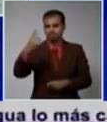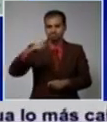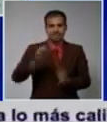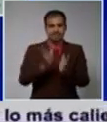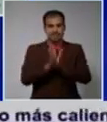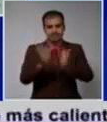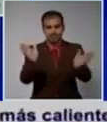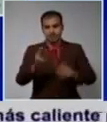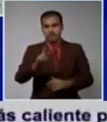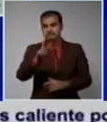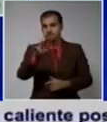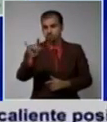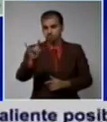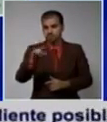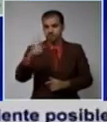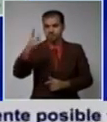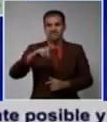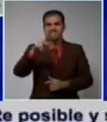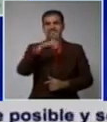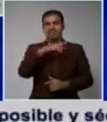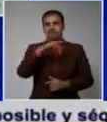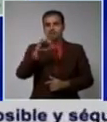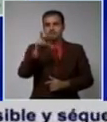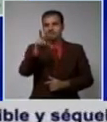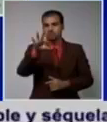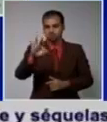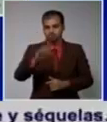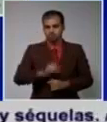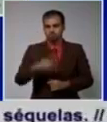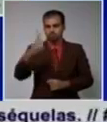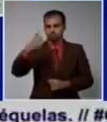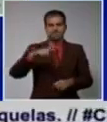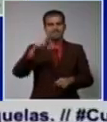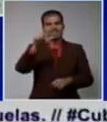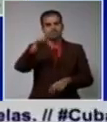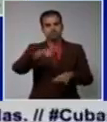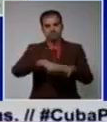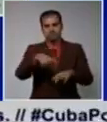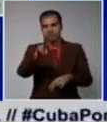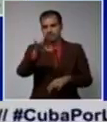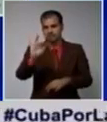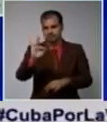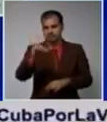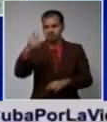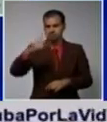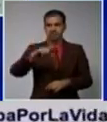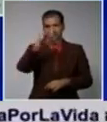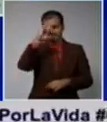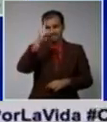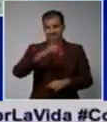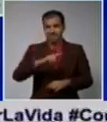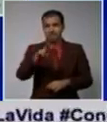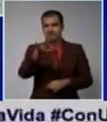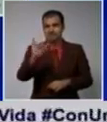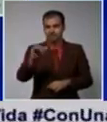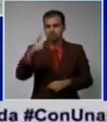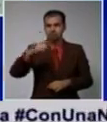Padrón 29, El Cerro 28, Centro Habana 27, La Lisa 26, Boyeros